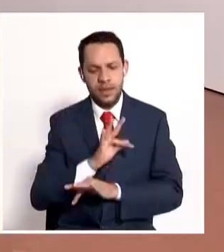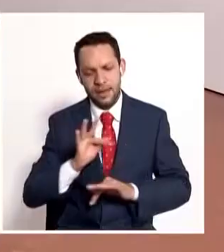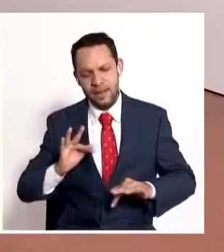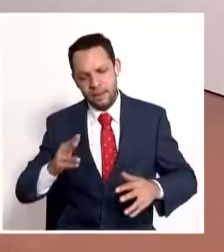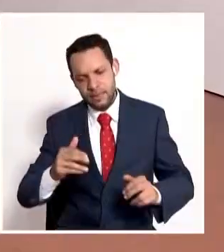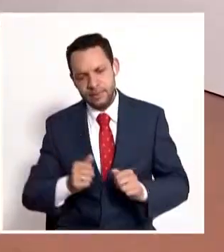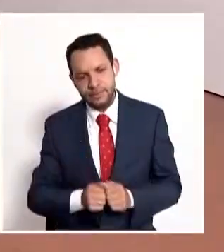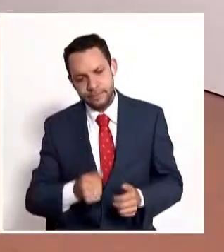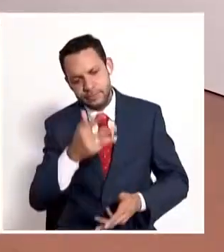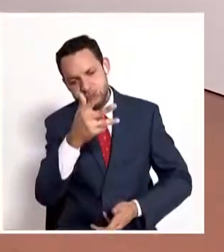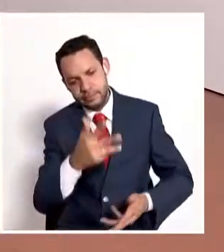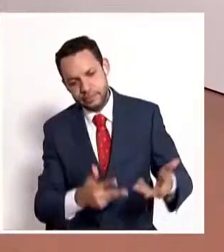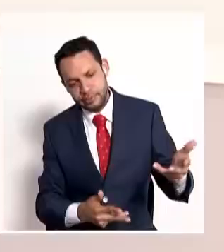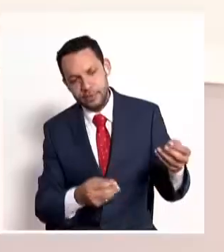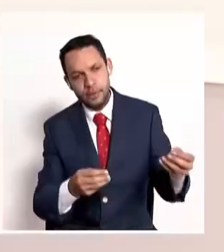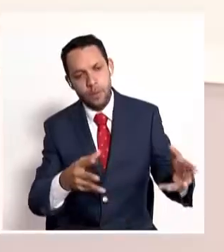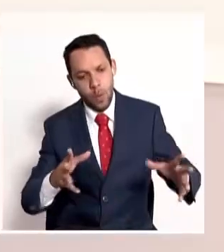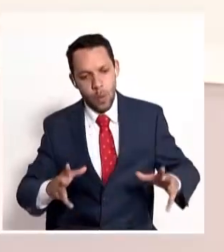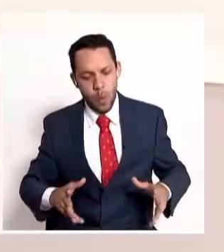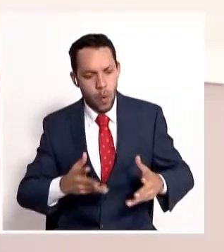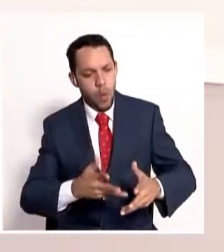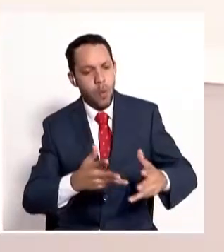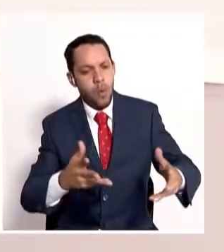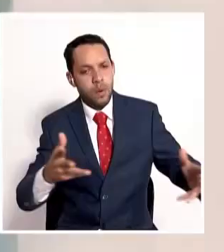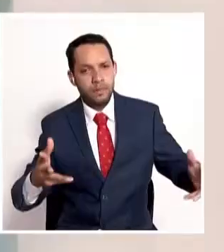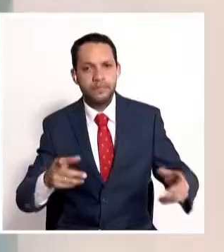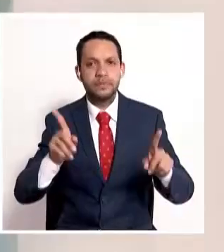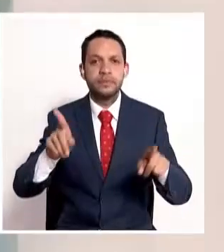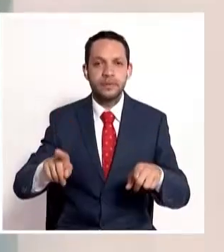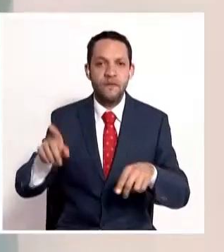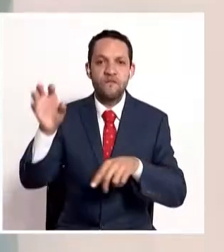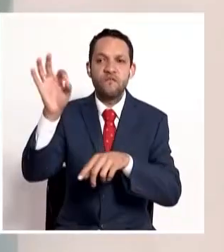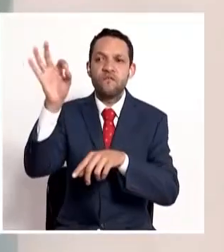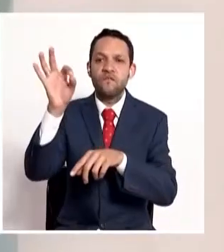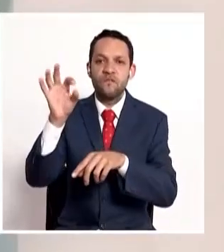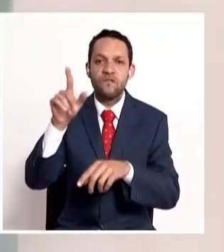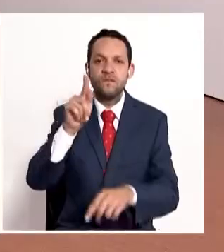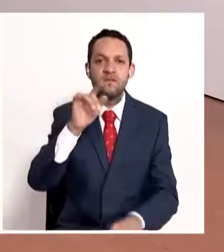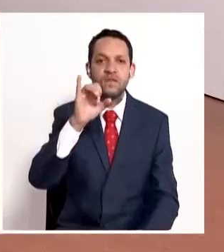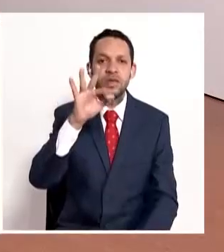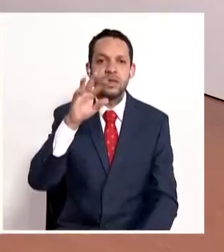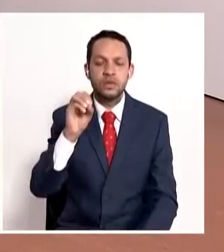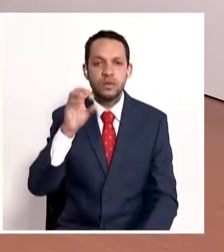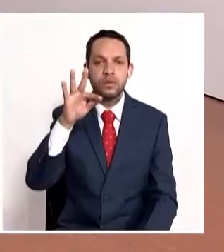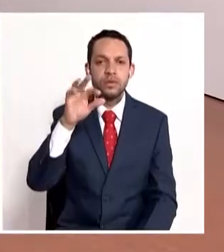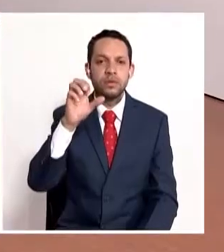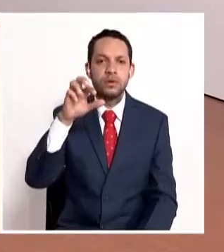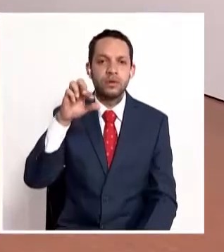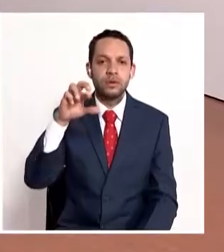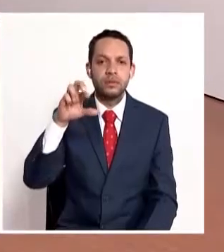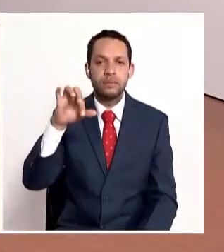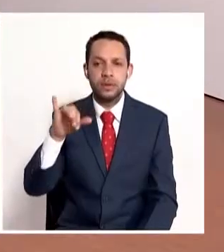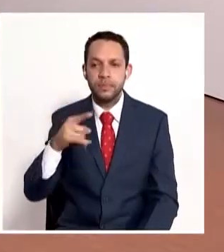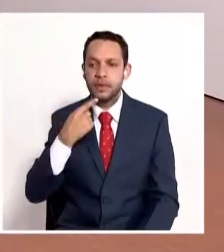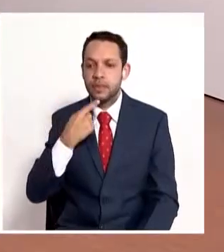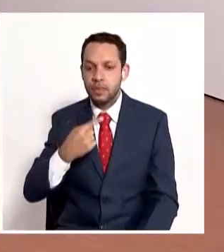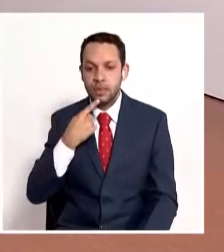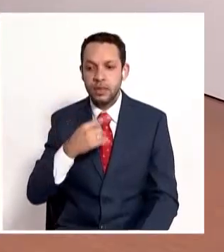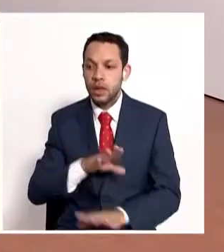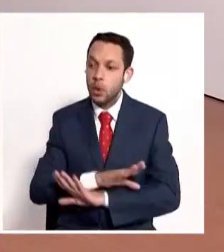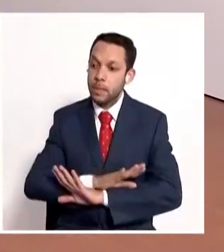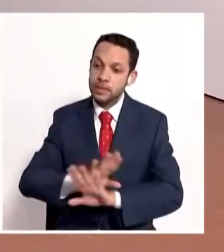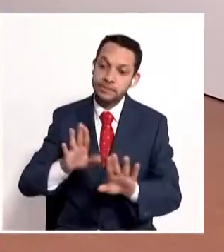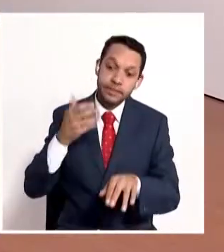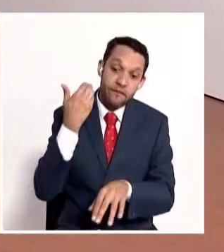triste que a un paciente le gana la vida a la fitoterapia tan la fitoterapia que a un paciente le ganaste ya no hay nada que hacerle